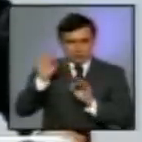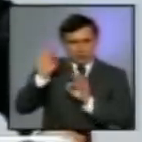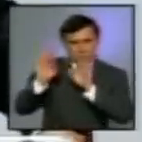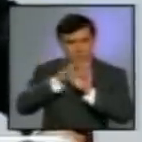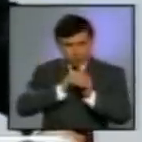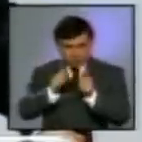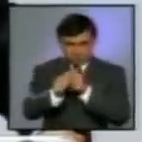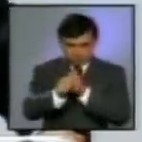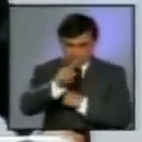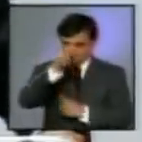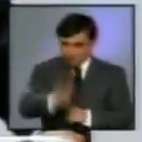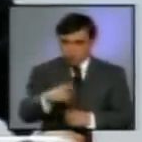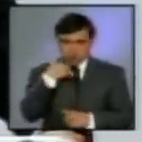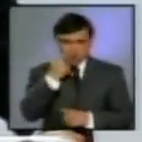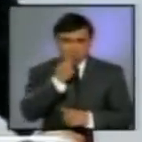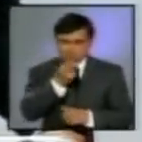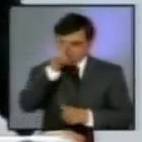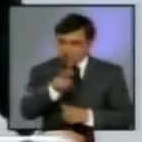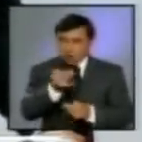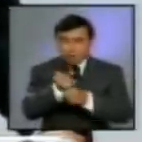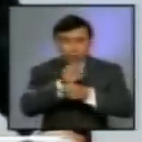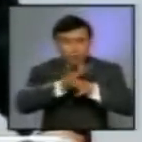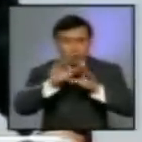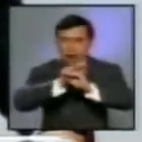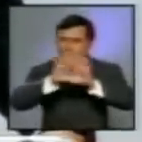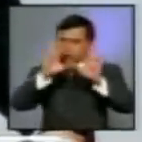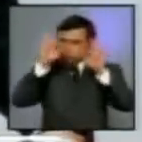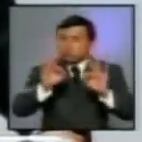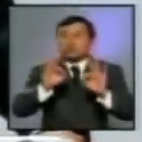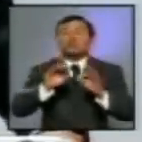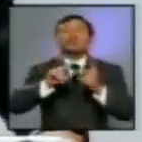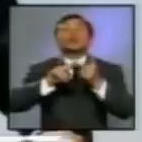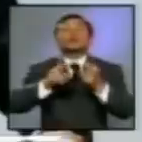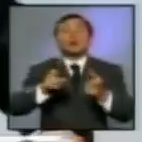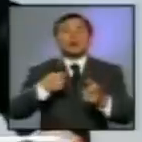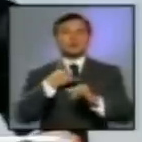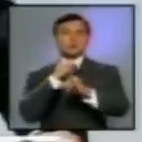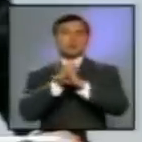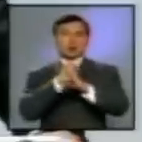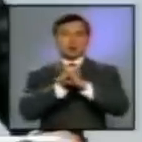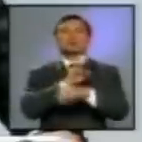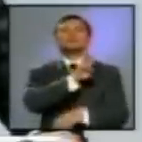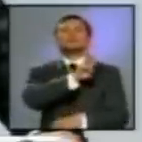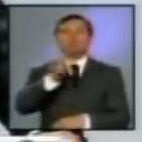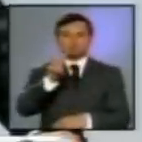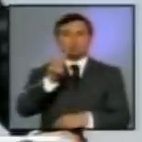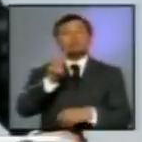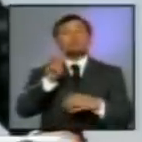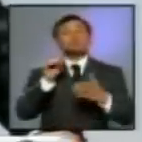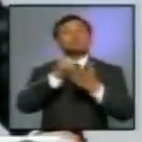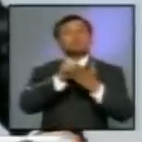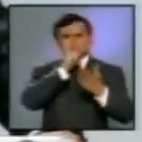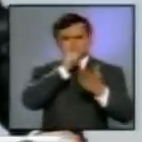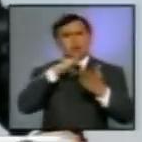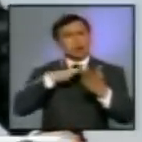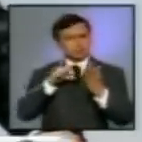información precisa sobre este caso está en la página de internet de un servidor que tiene un vínculo precisamente con la información que en